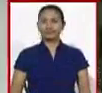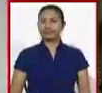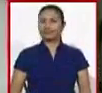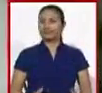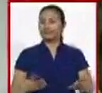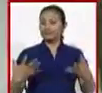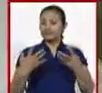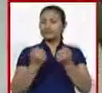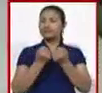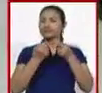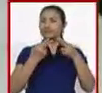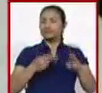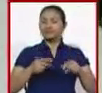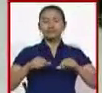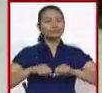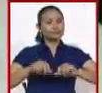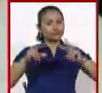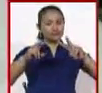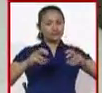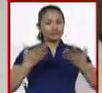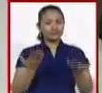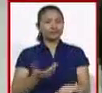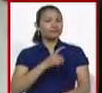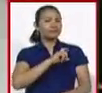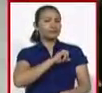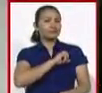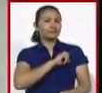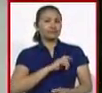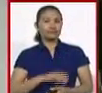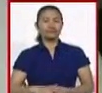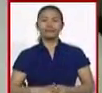es un accidente que se está investigando. Estamos acá con policías